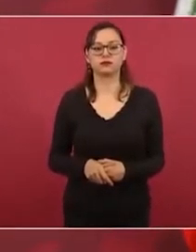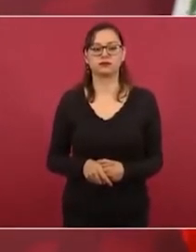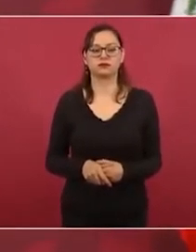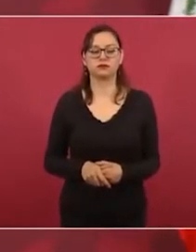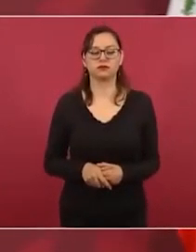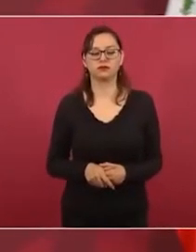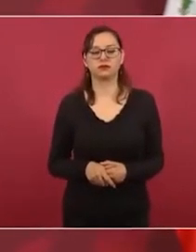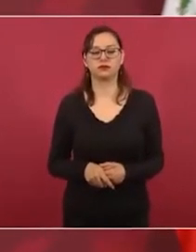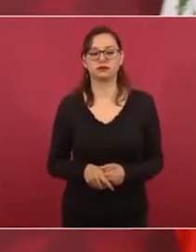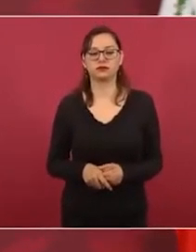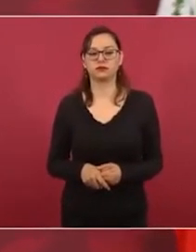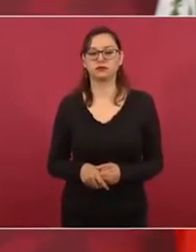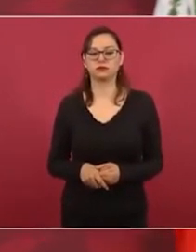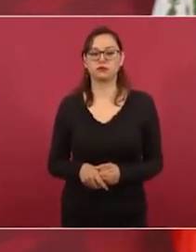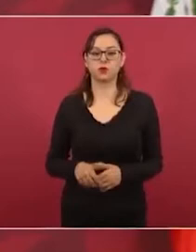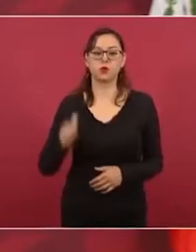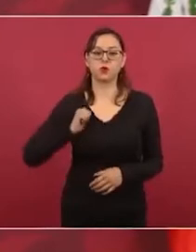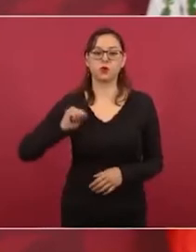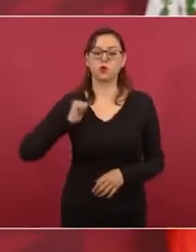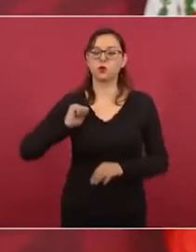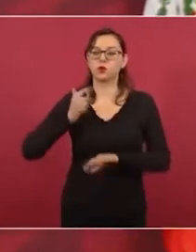Pasé cuando el éxodo por la democracia,